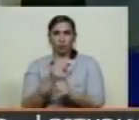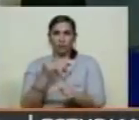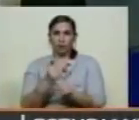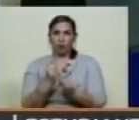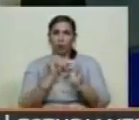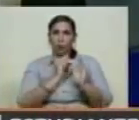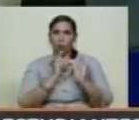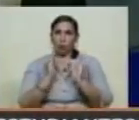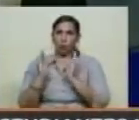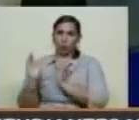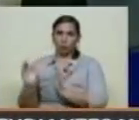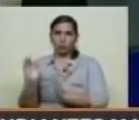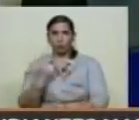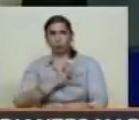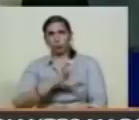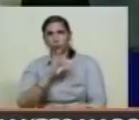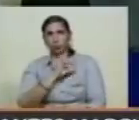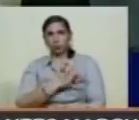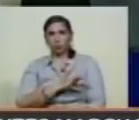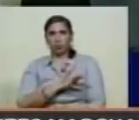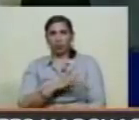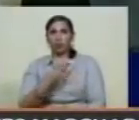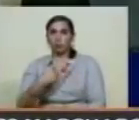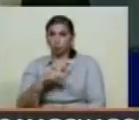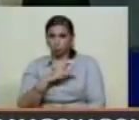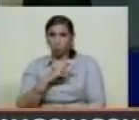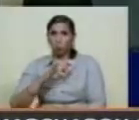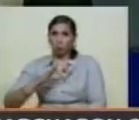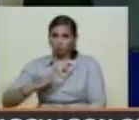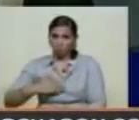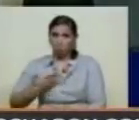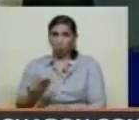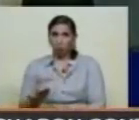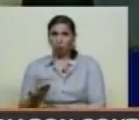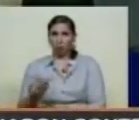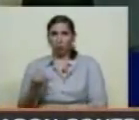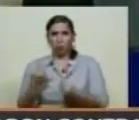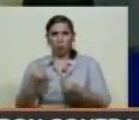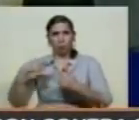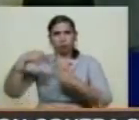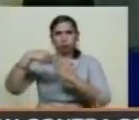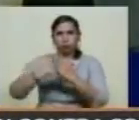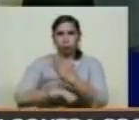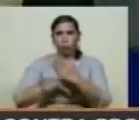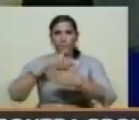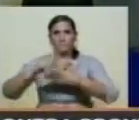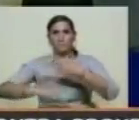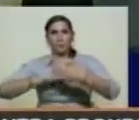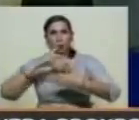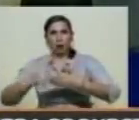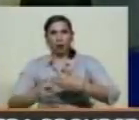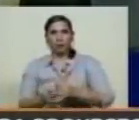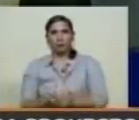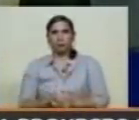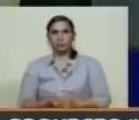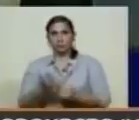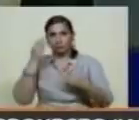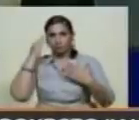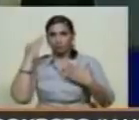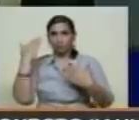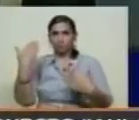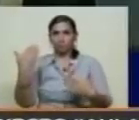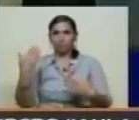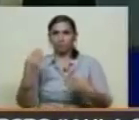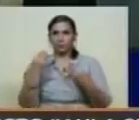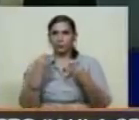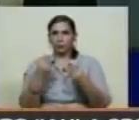organizaciones sociales, les podemos asegurar que este plan de profundización expresa también los anhelos de las